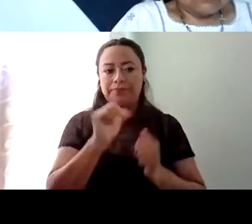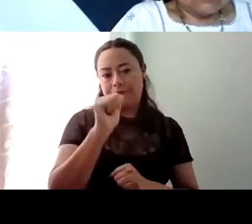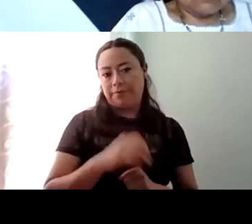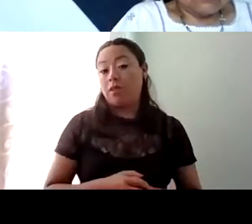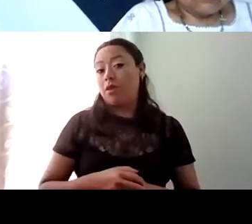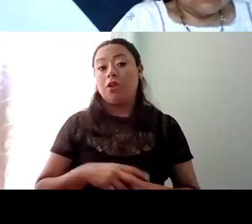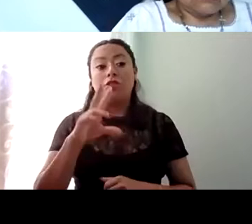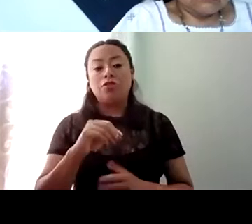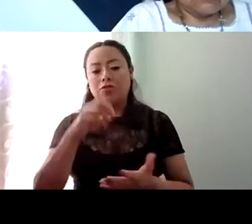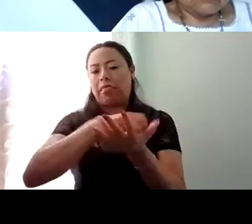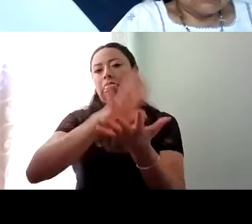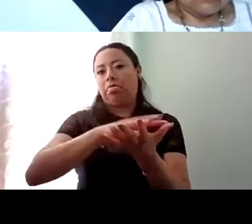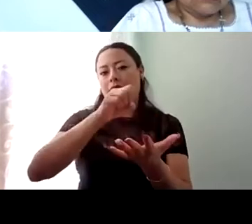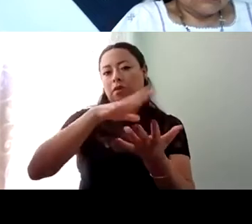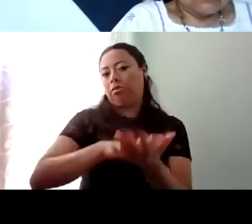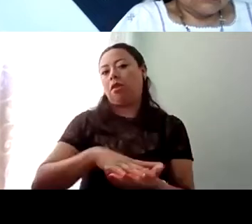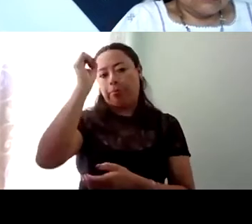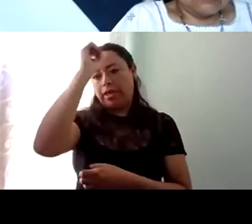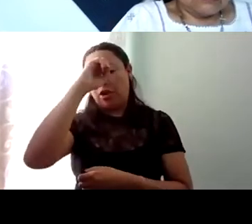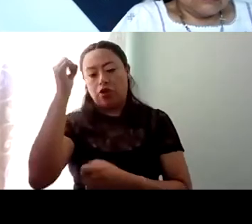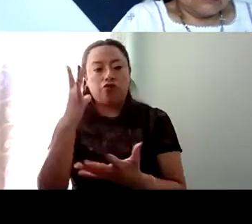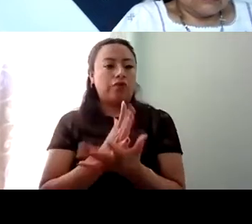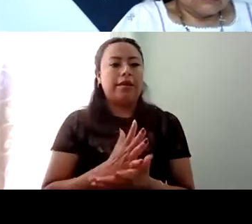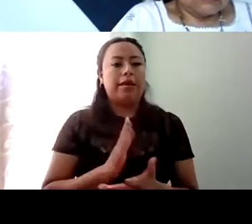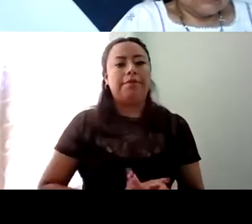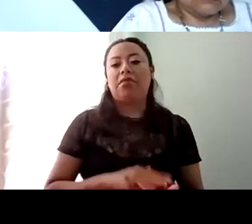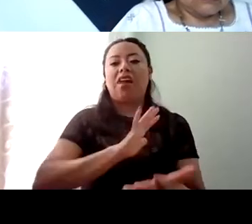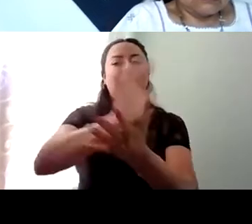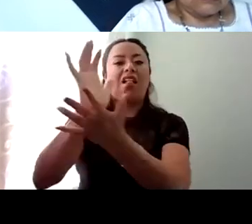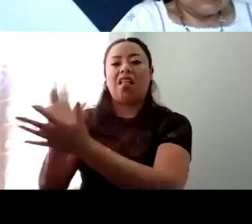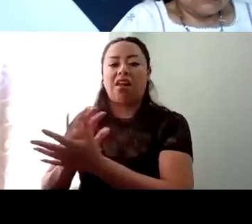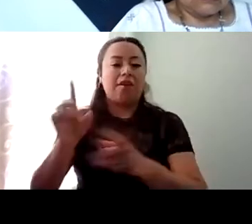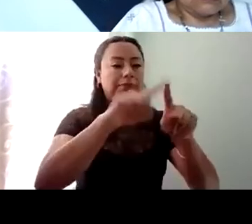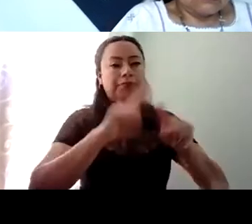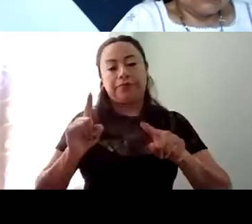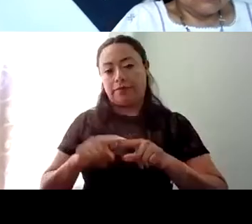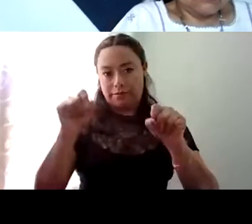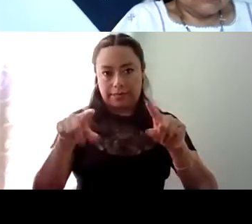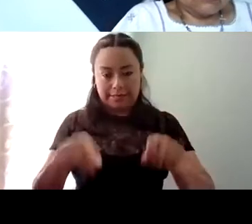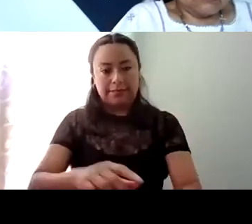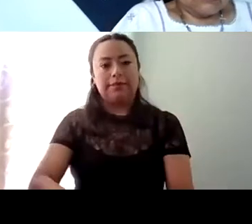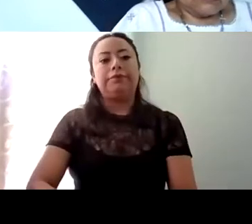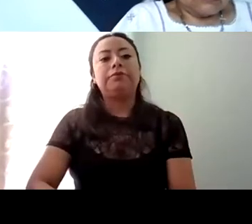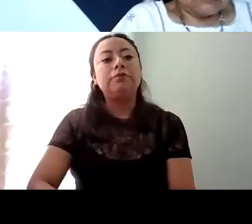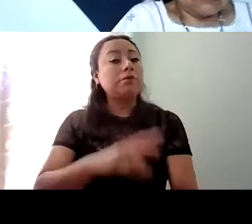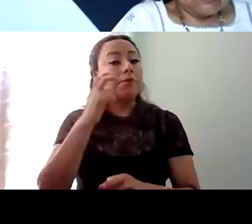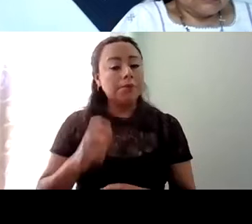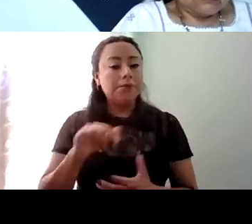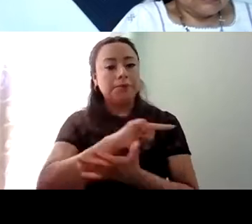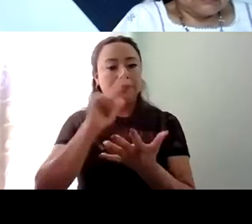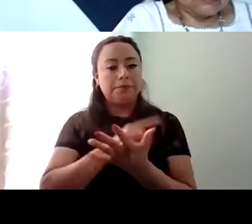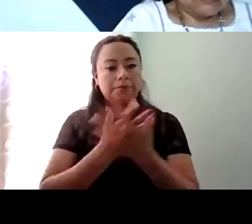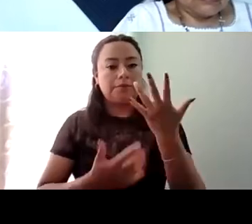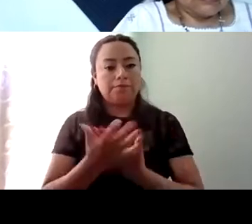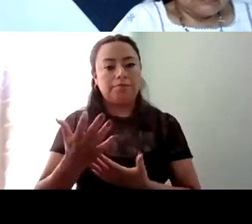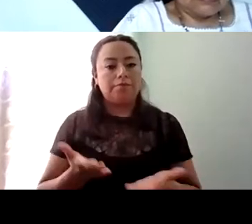plasmen criterios que perpetúan la estigmatización y discriminación de los mismos. Esa legislación ofrece la oportunidad